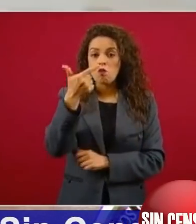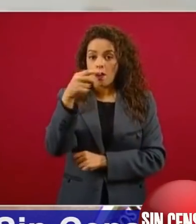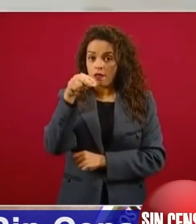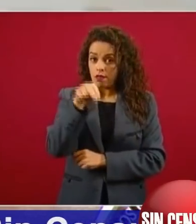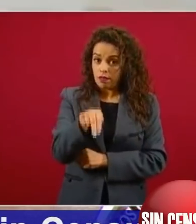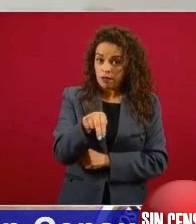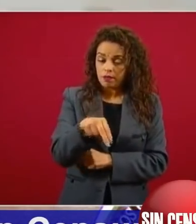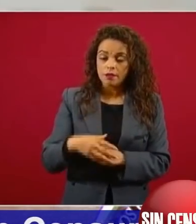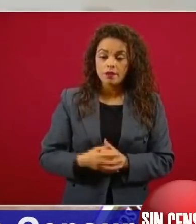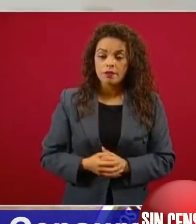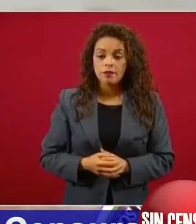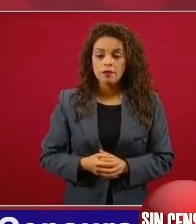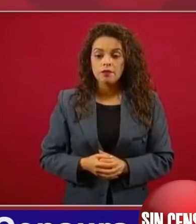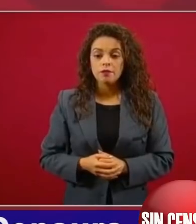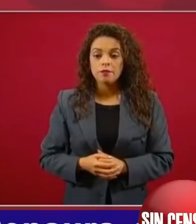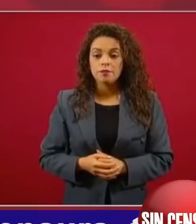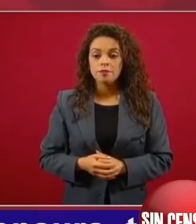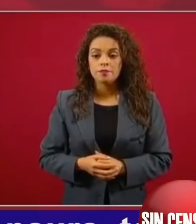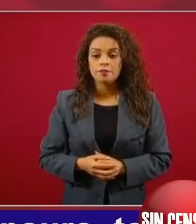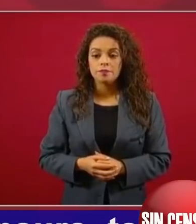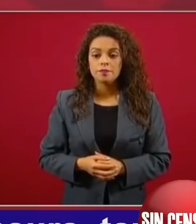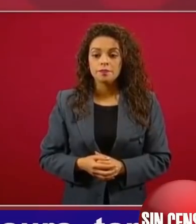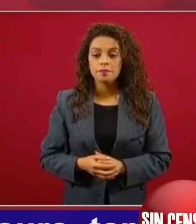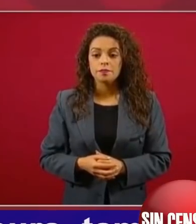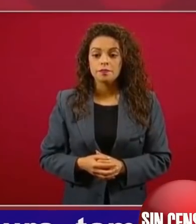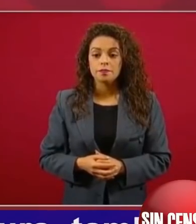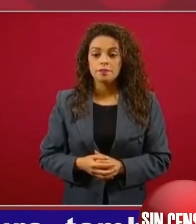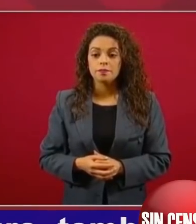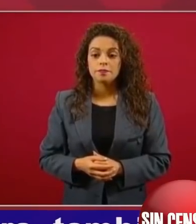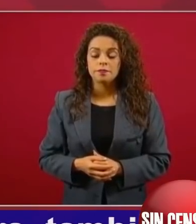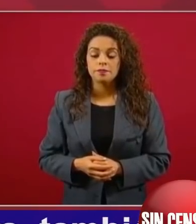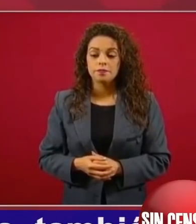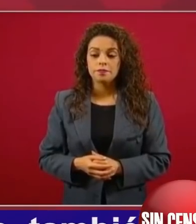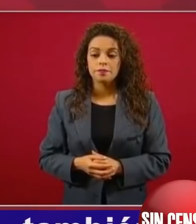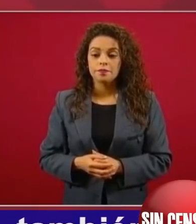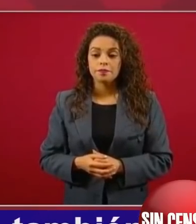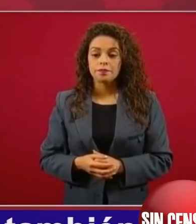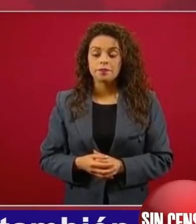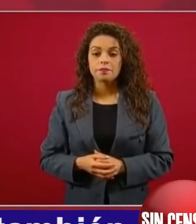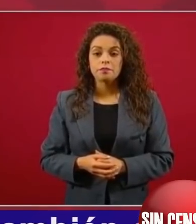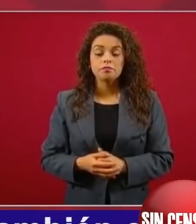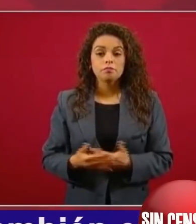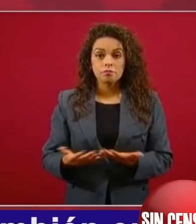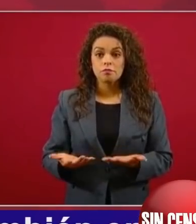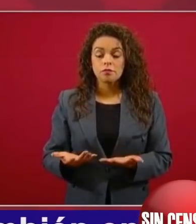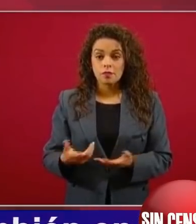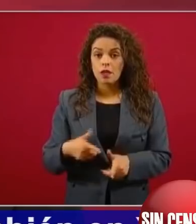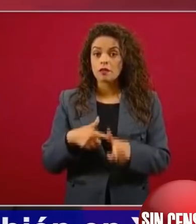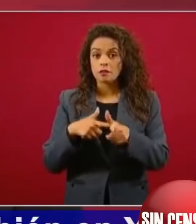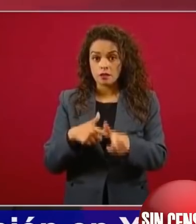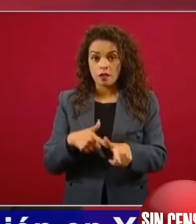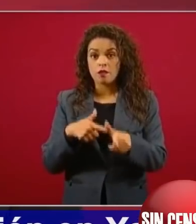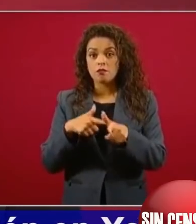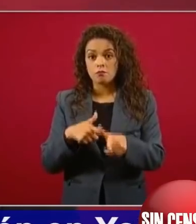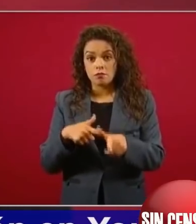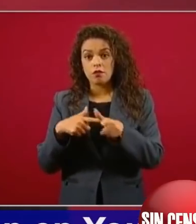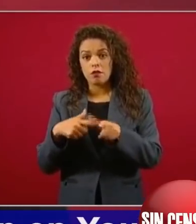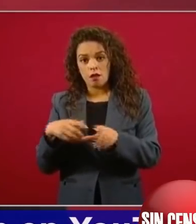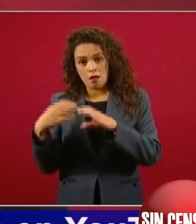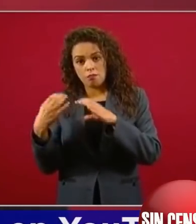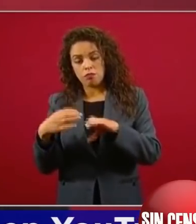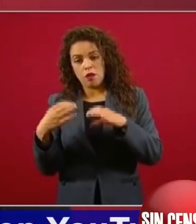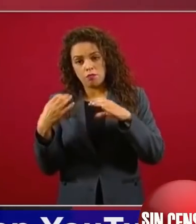se sigue convocando reclutando,